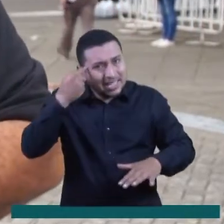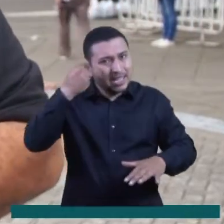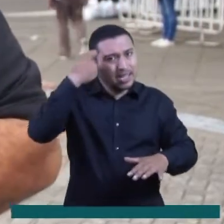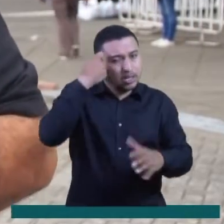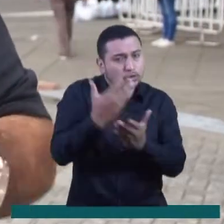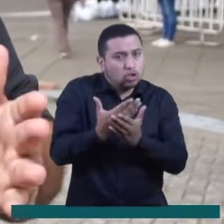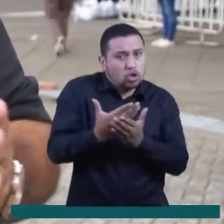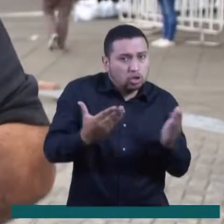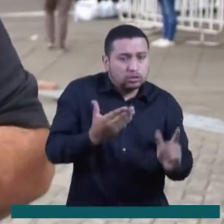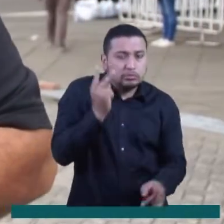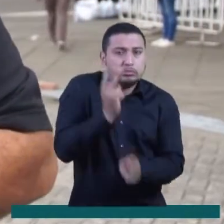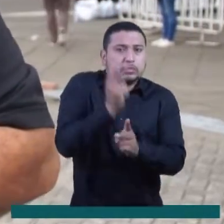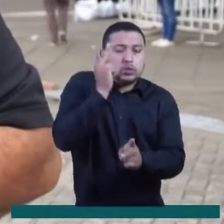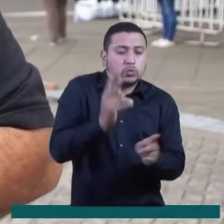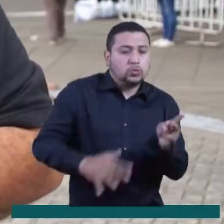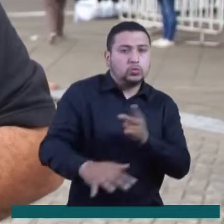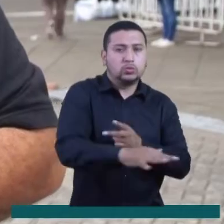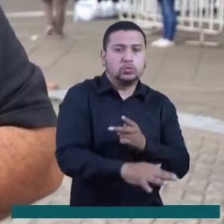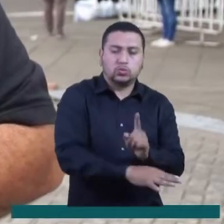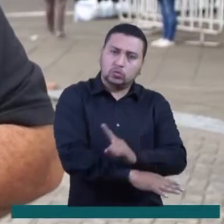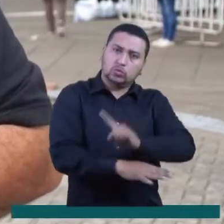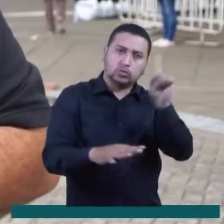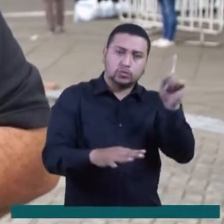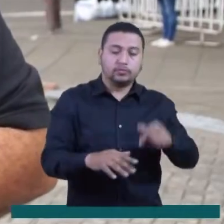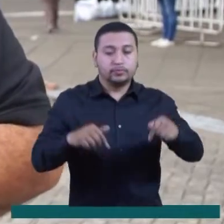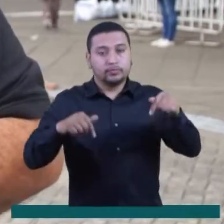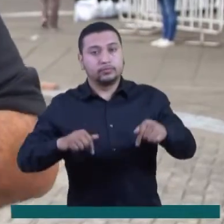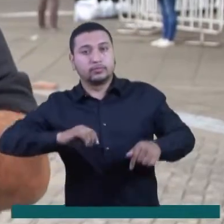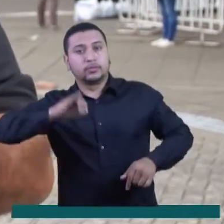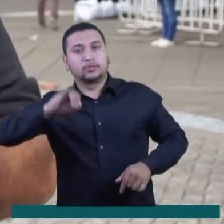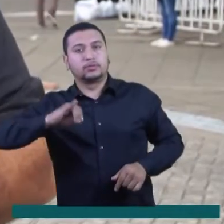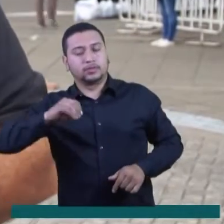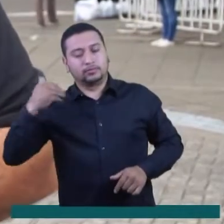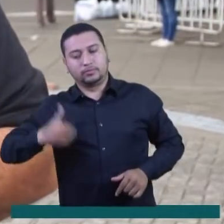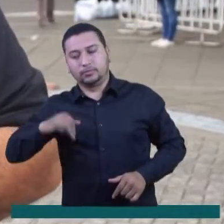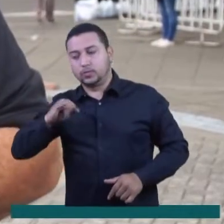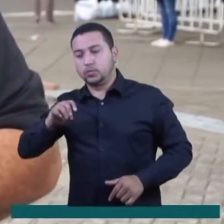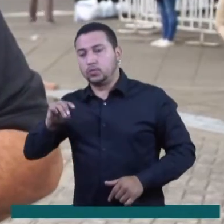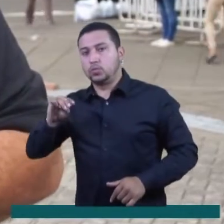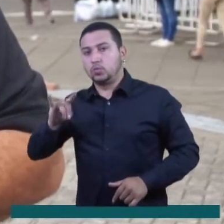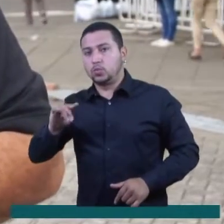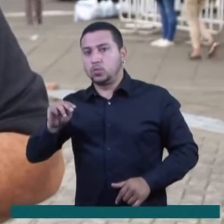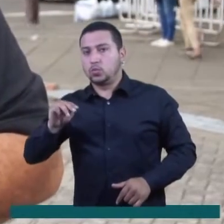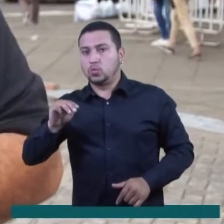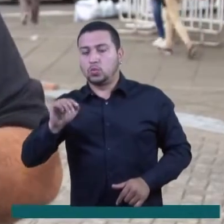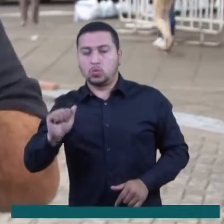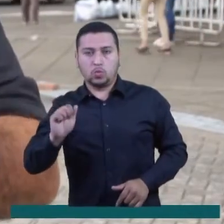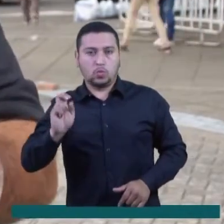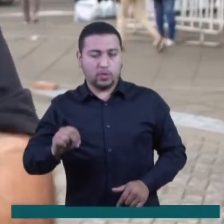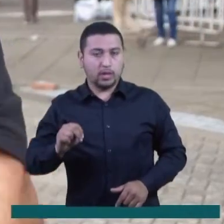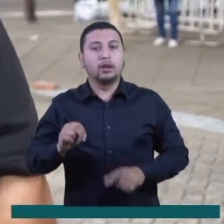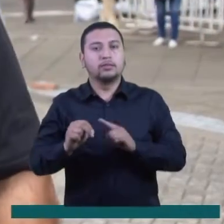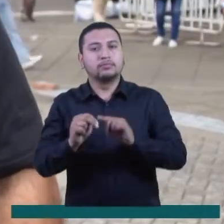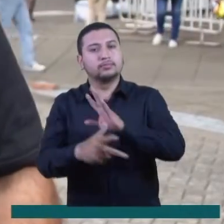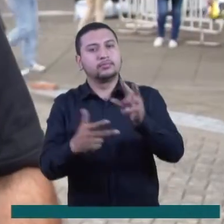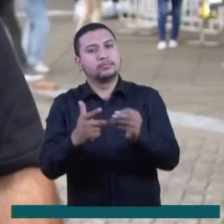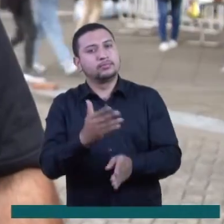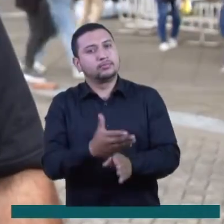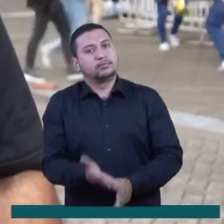los riesgos que se puedan presentar en la realización de eventos masivos. Desde Ibagué, informó Juan Manuel Escobar Arias para Enlace 13.